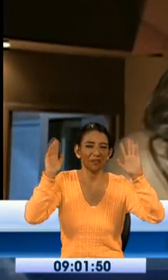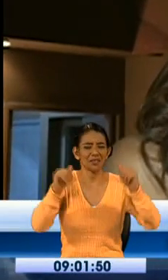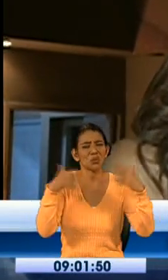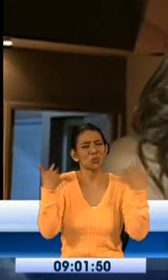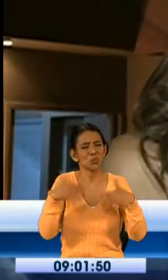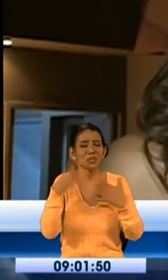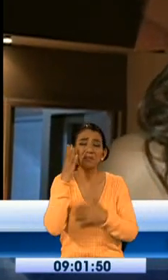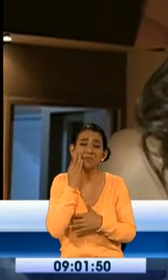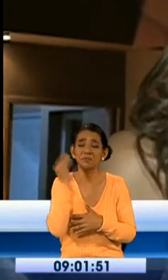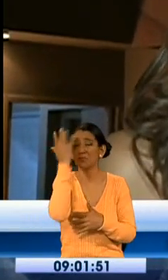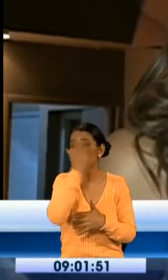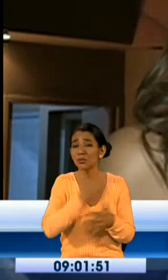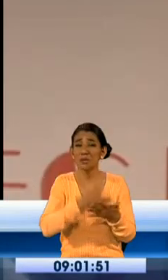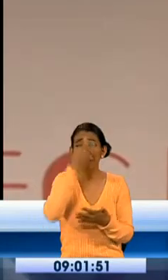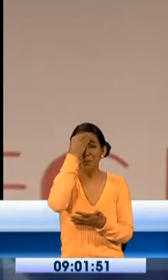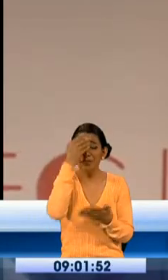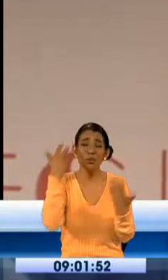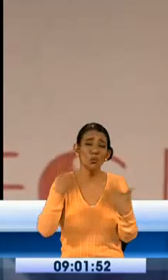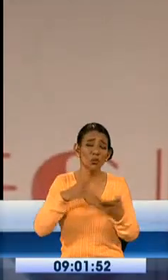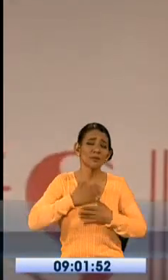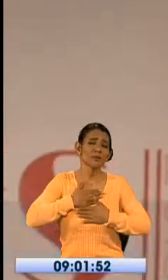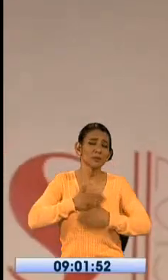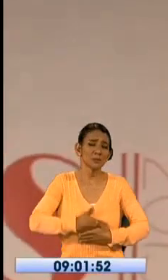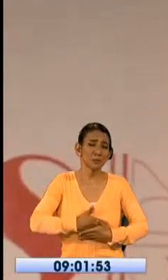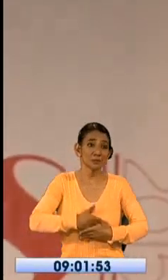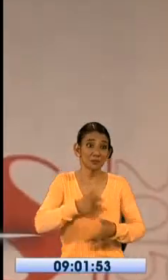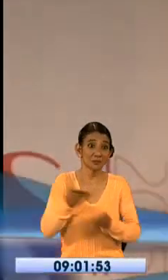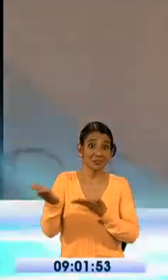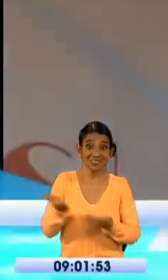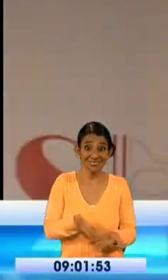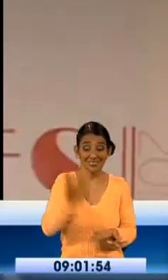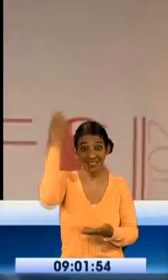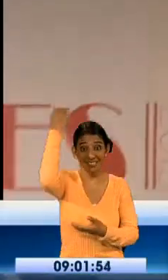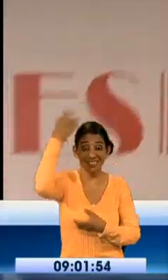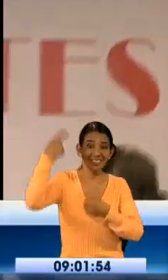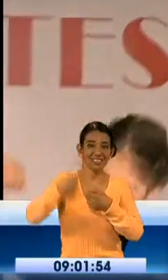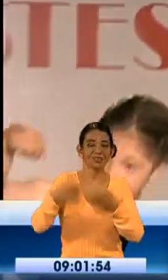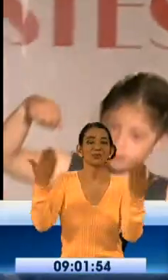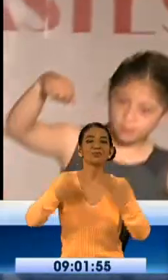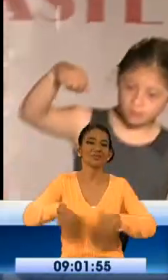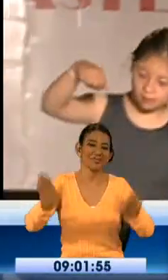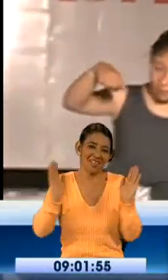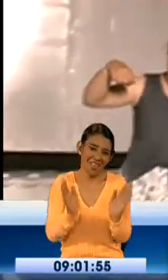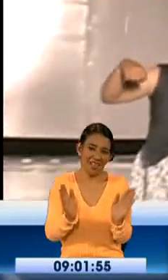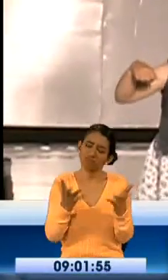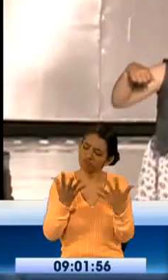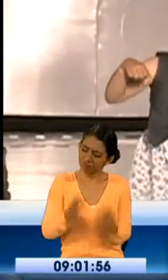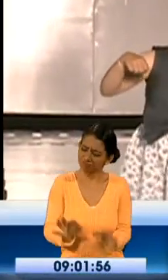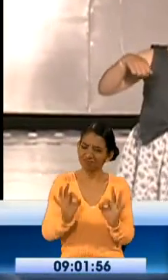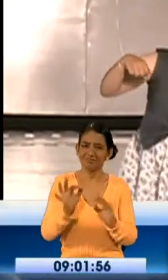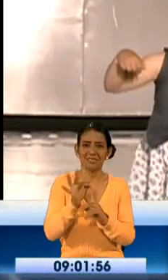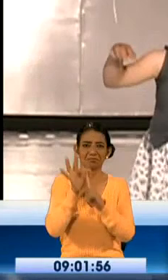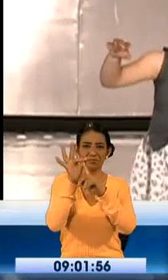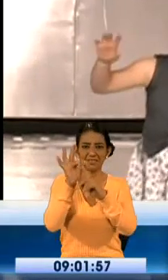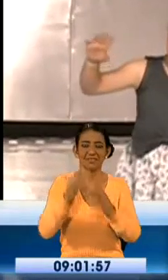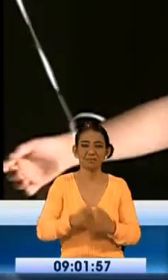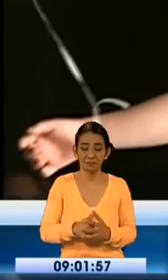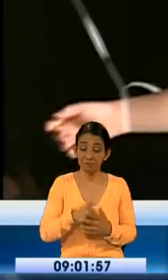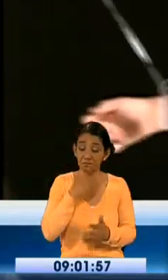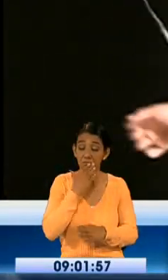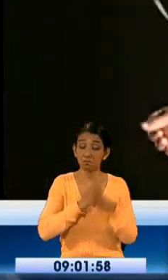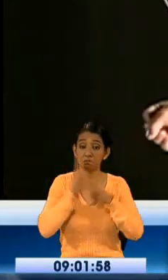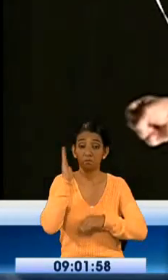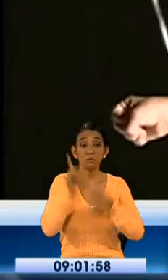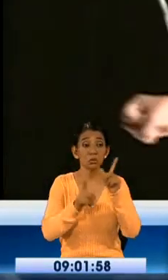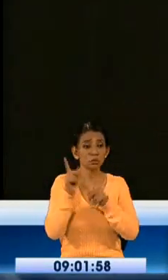bonitas, tanto aprendizaje. Con este evento, Carolina Báez culmina su reinado y lo ha querido querido hacer por todo lo alto, ratificando su compromiso con los